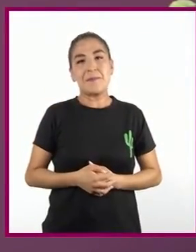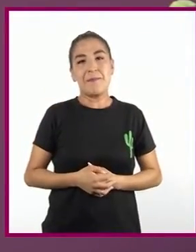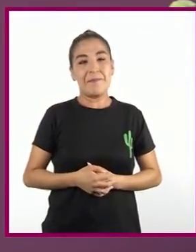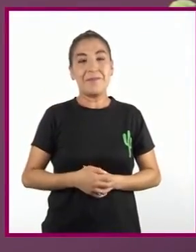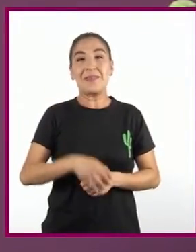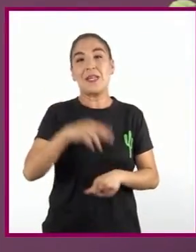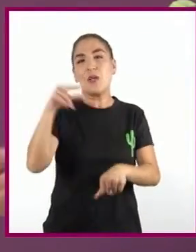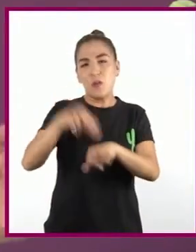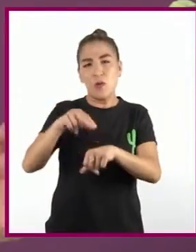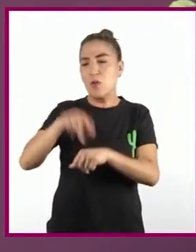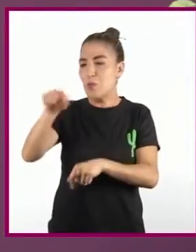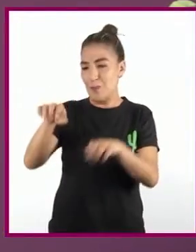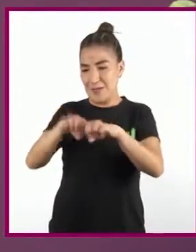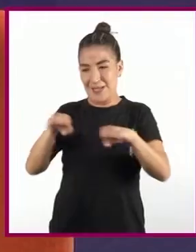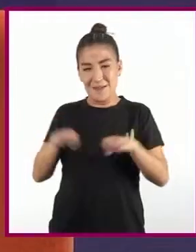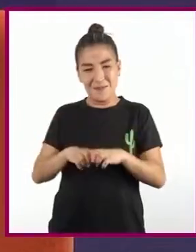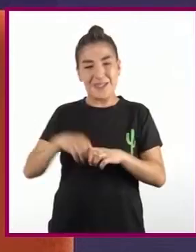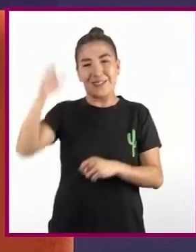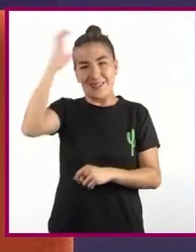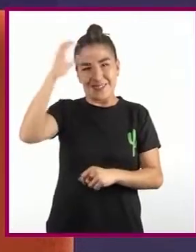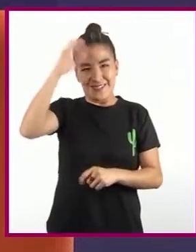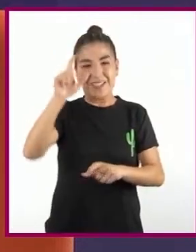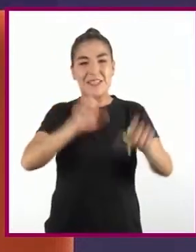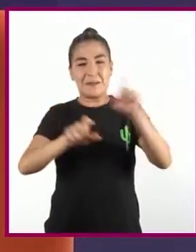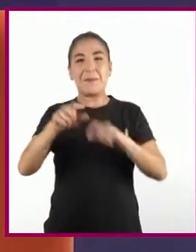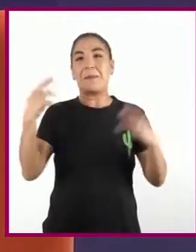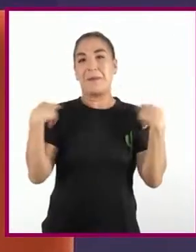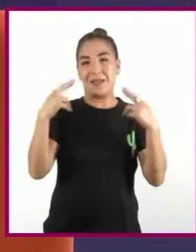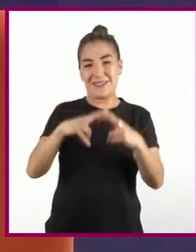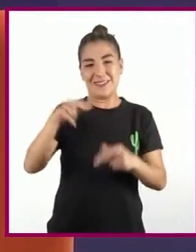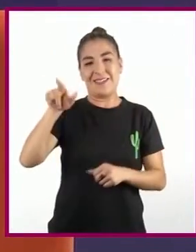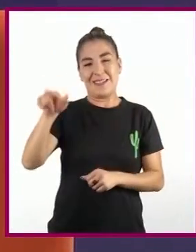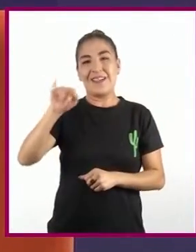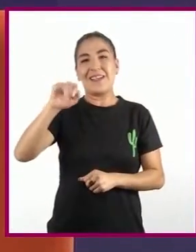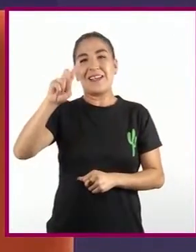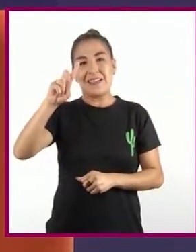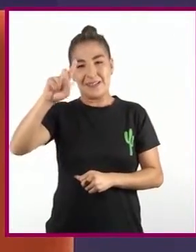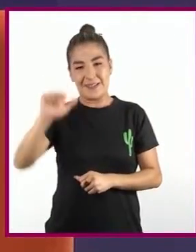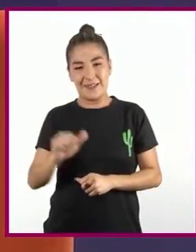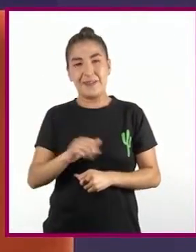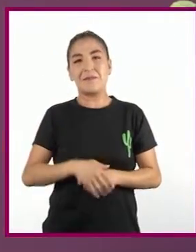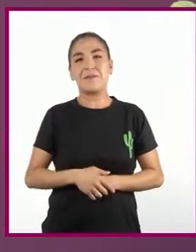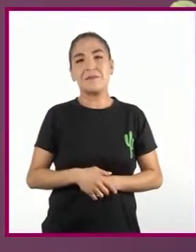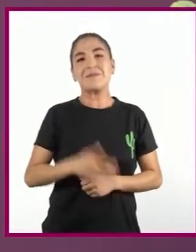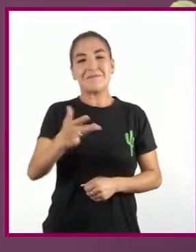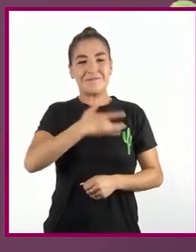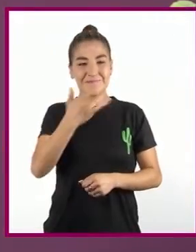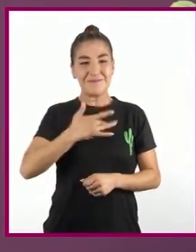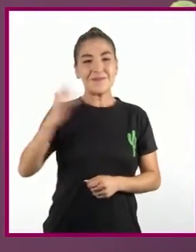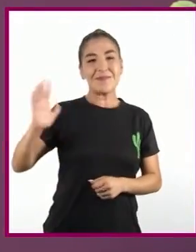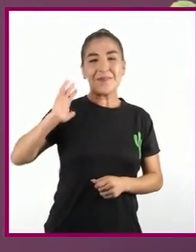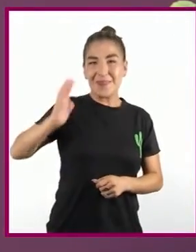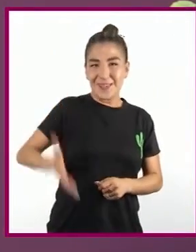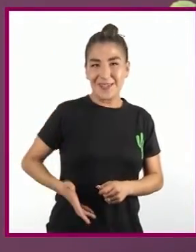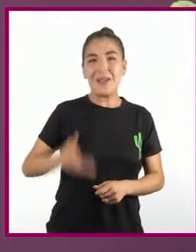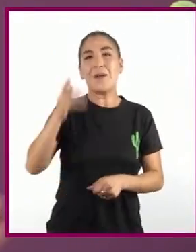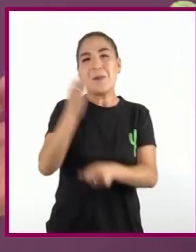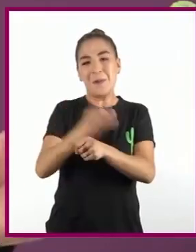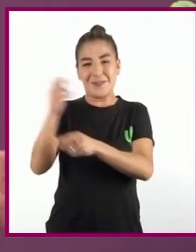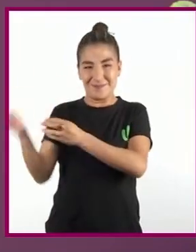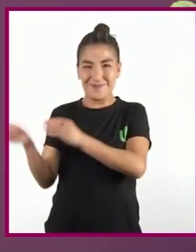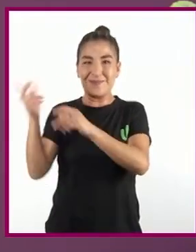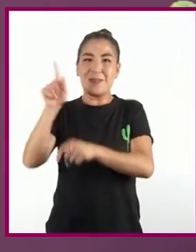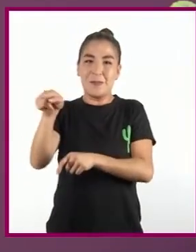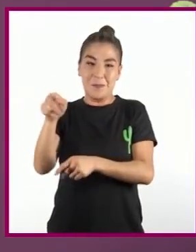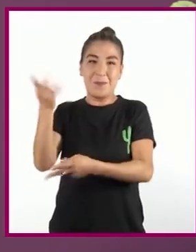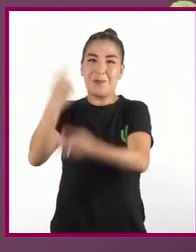Ciencias Químicas, dignamente dirigido por la maestra Hilda María Fuentes López, se siente muy honrado por haber contado con su